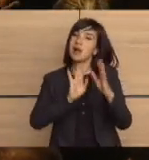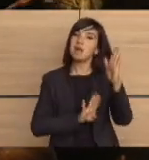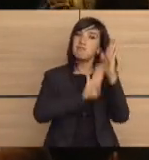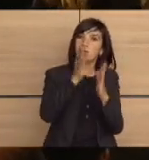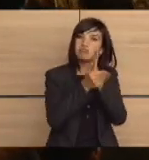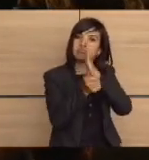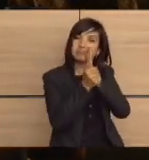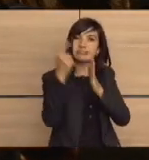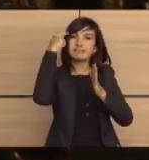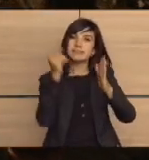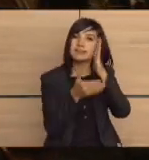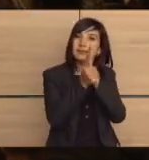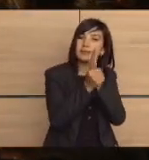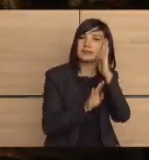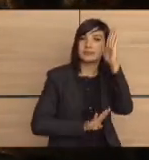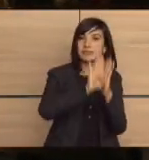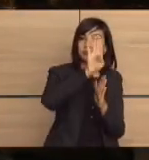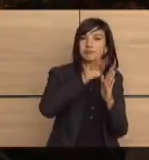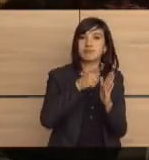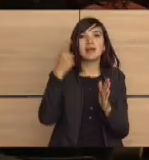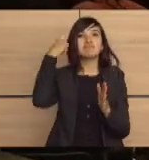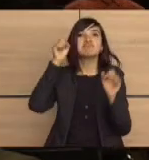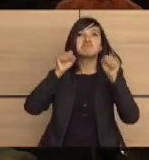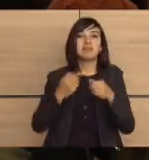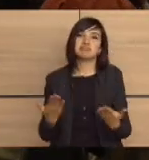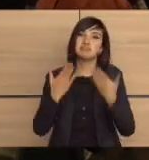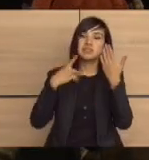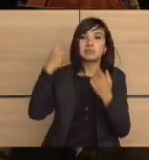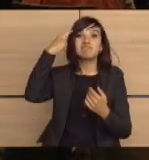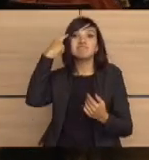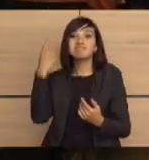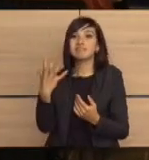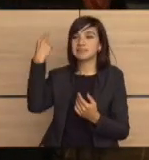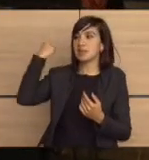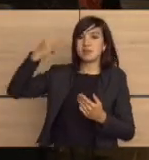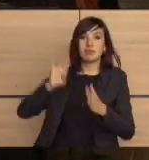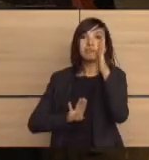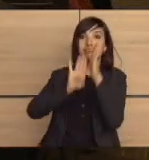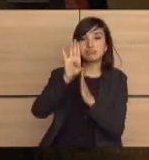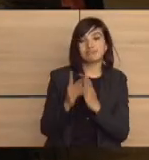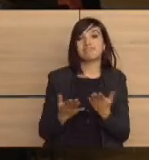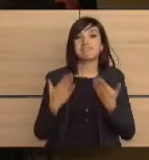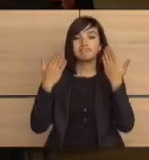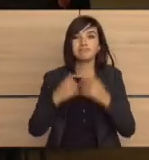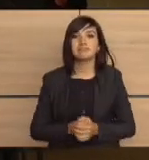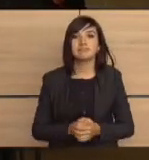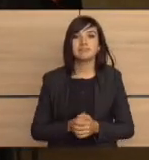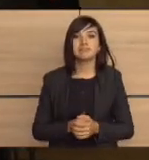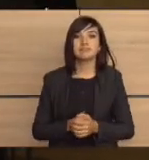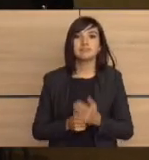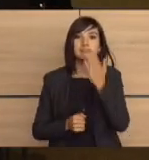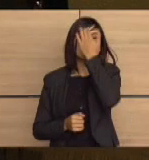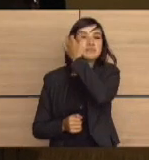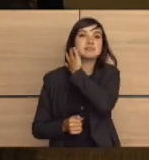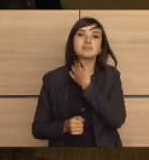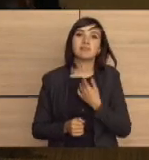permitan construir lo que nosotros denominamos el pensamiento histórico. Pero también que estas prácticas de enseñanza estén aterrizadas a las realidades